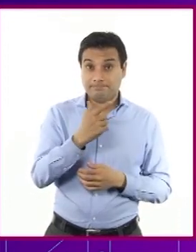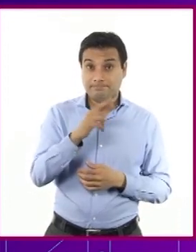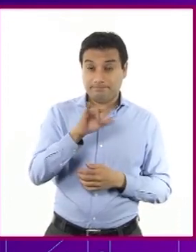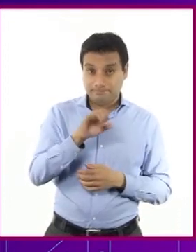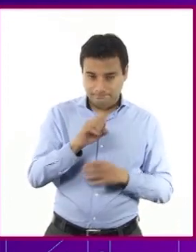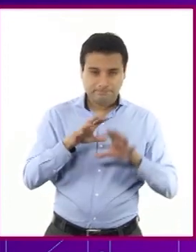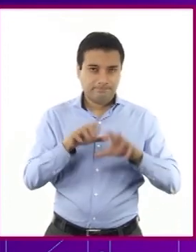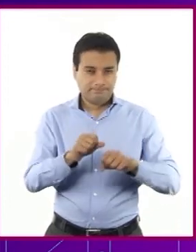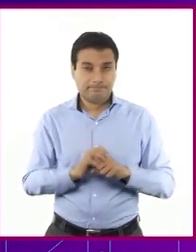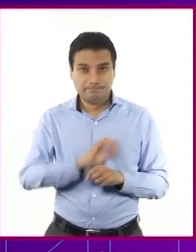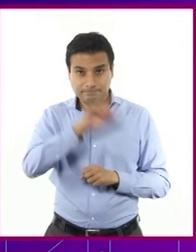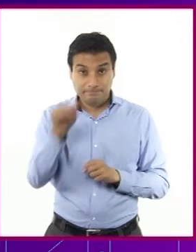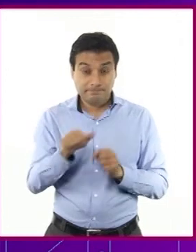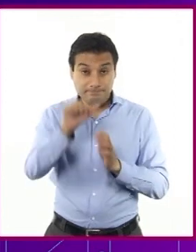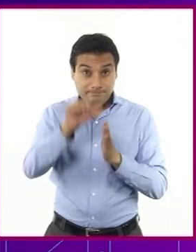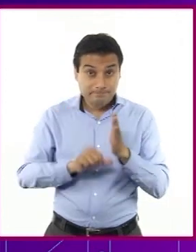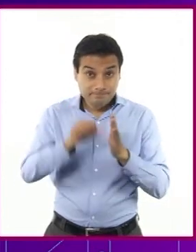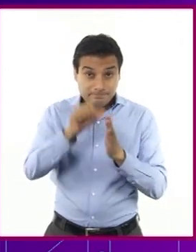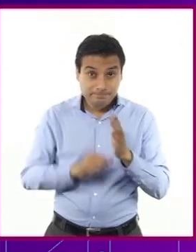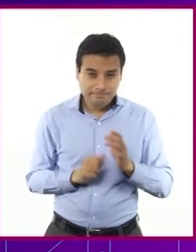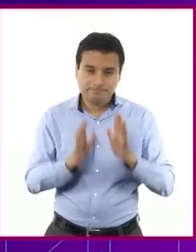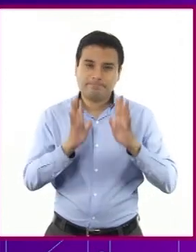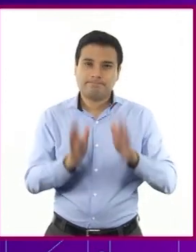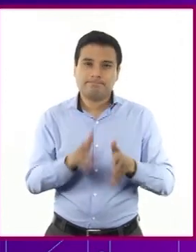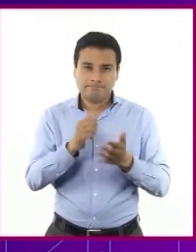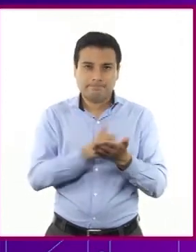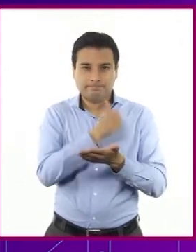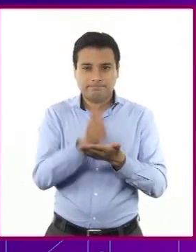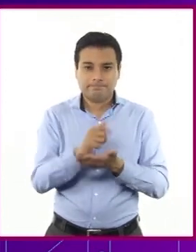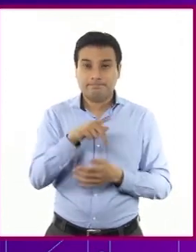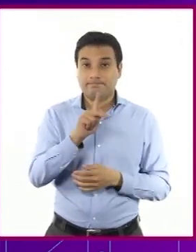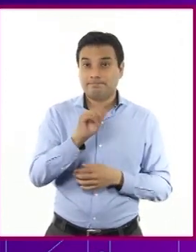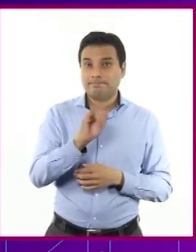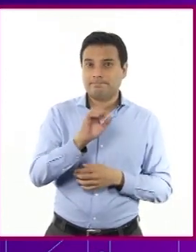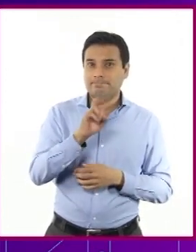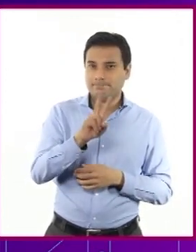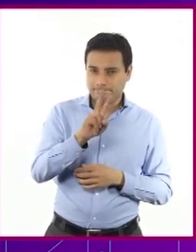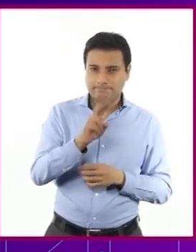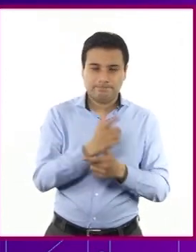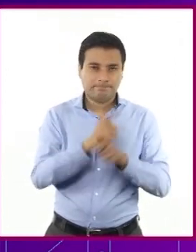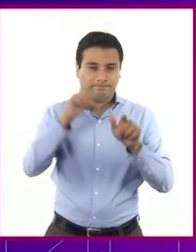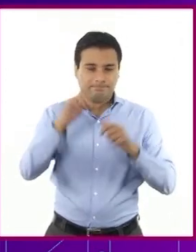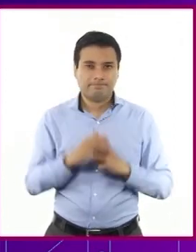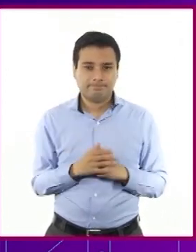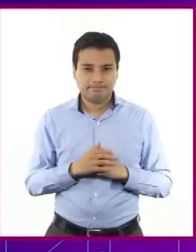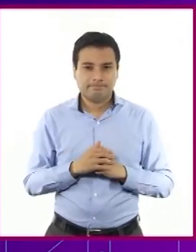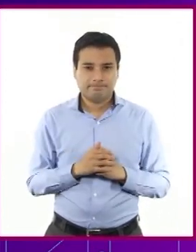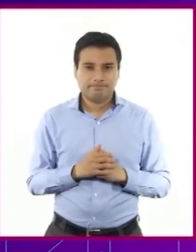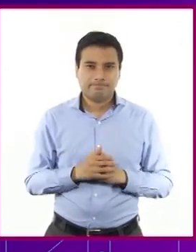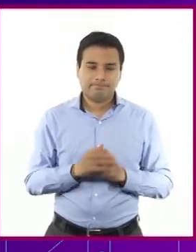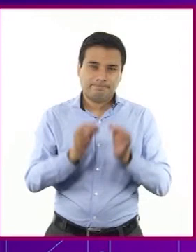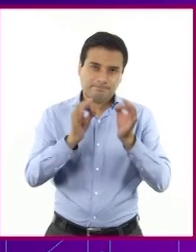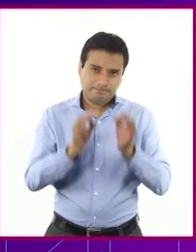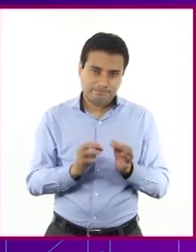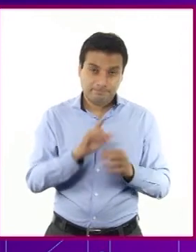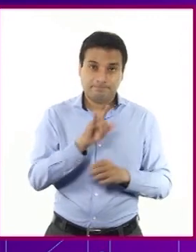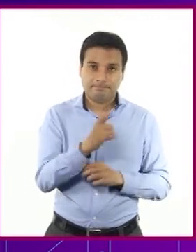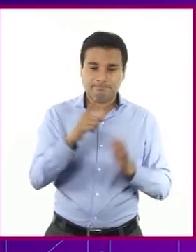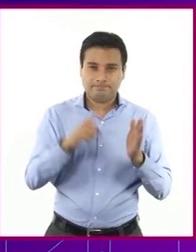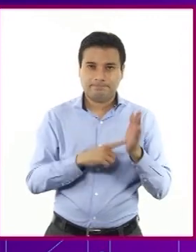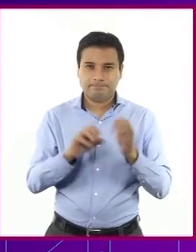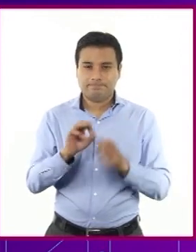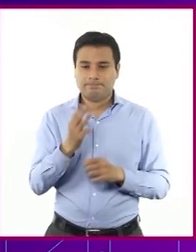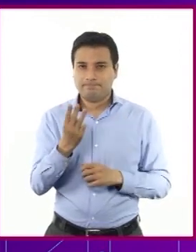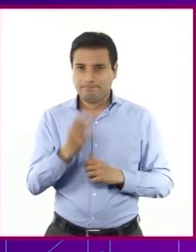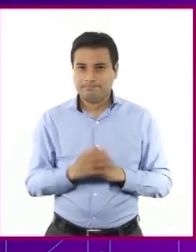Meses después, logró la liberación de la ciudad de Kiev. En Italia, en julio de 1943, Benito